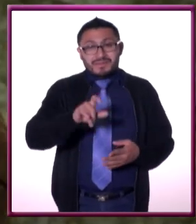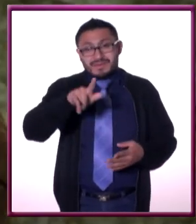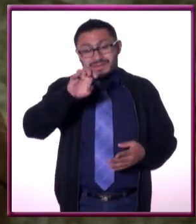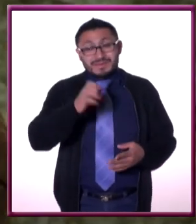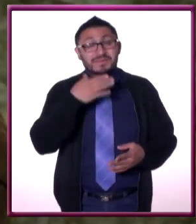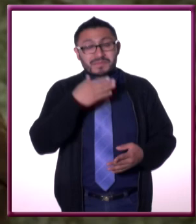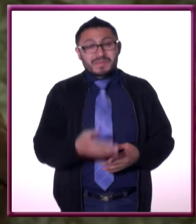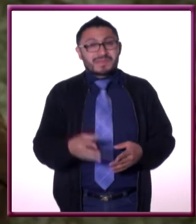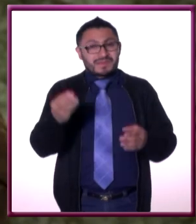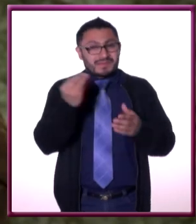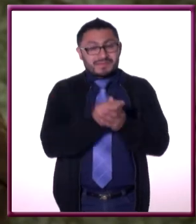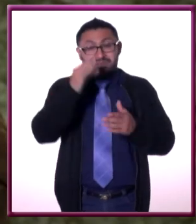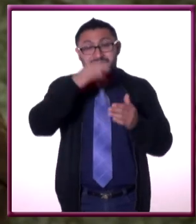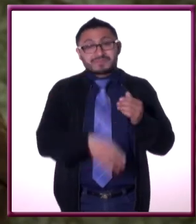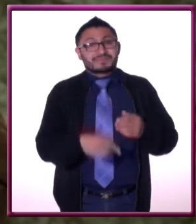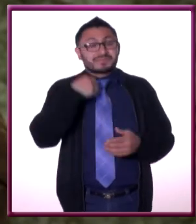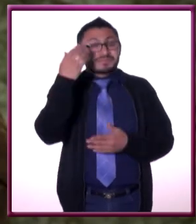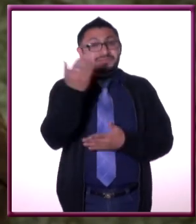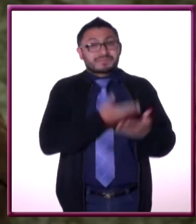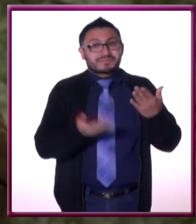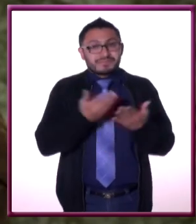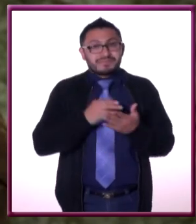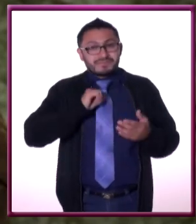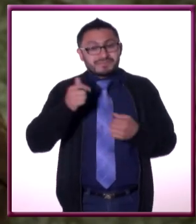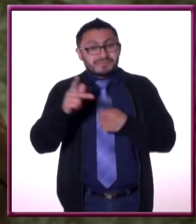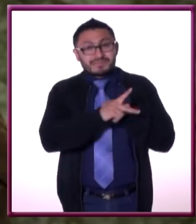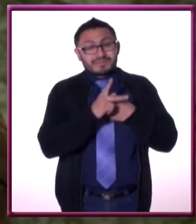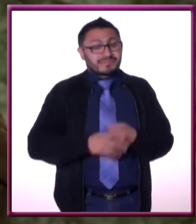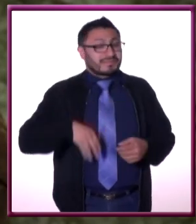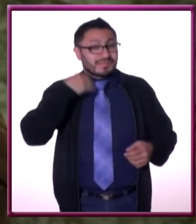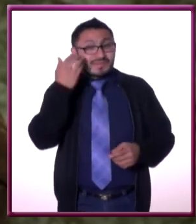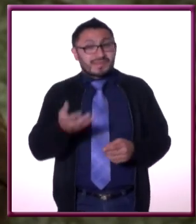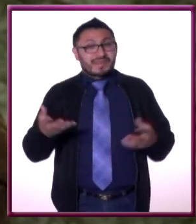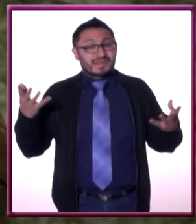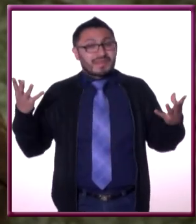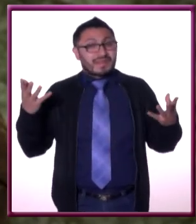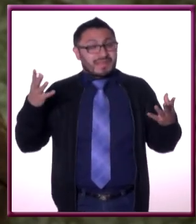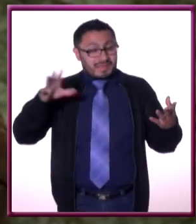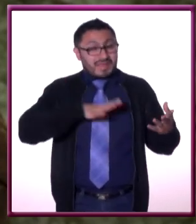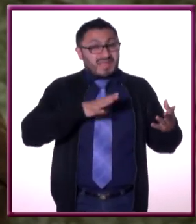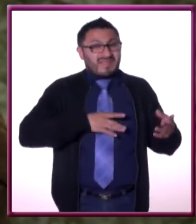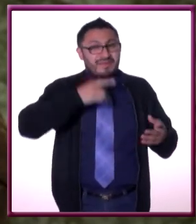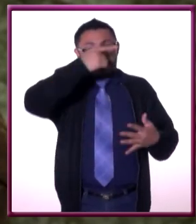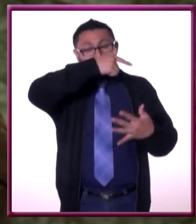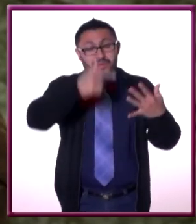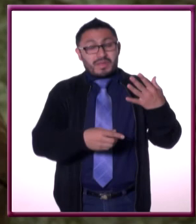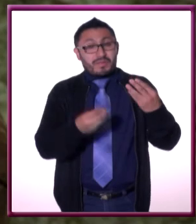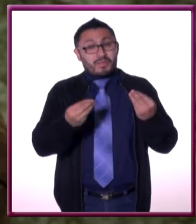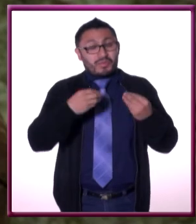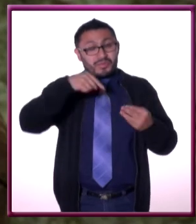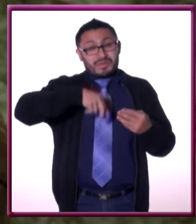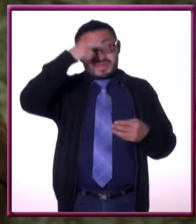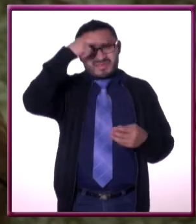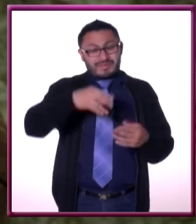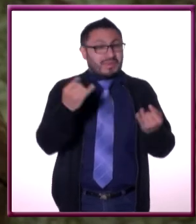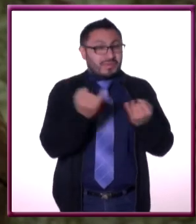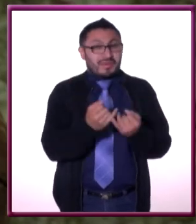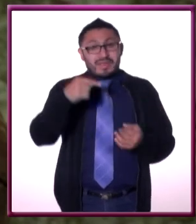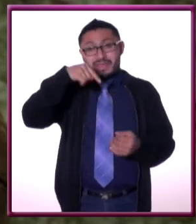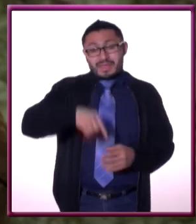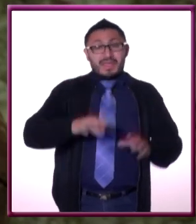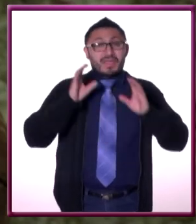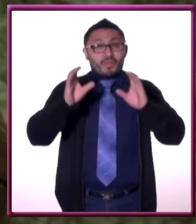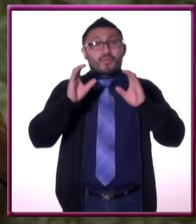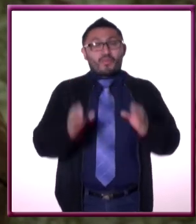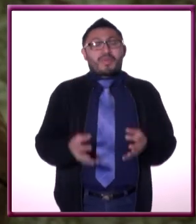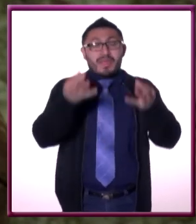Para cerrar este programa, quiero compartirles que otros países desearían tener la amplia gama de alimentos y de recetas que existen en México. Cuidar